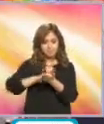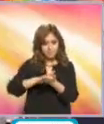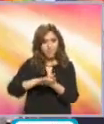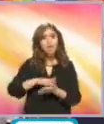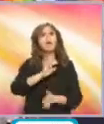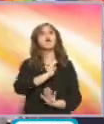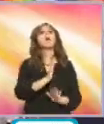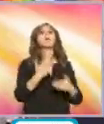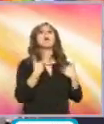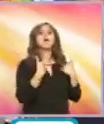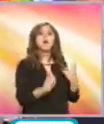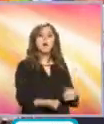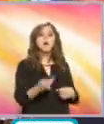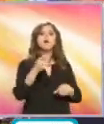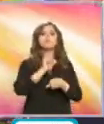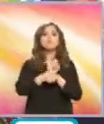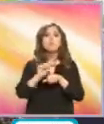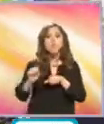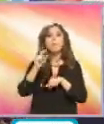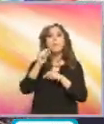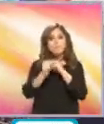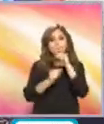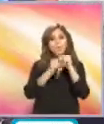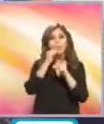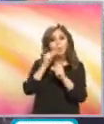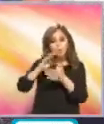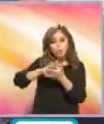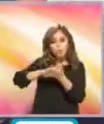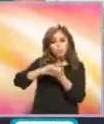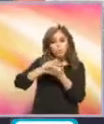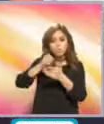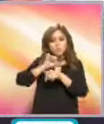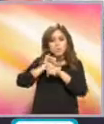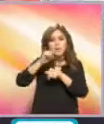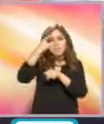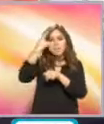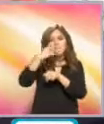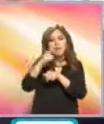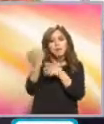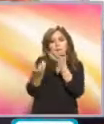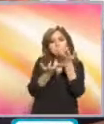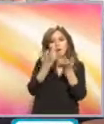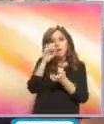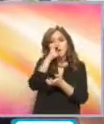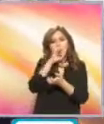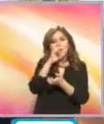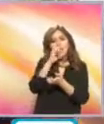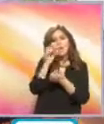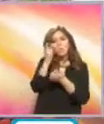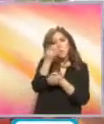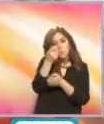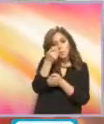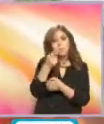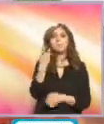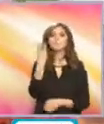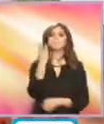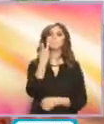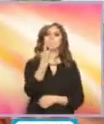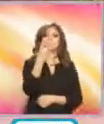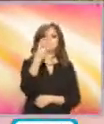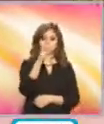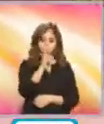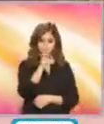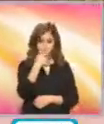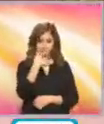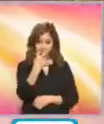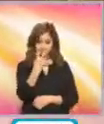suavecita la cosa. poquitito aceite nomás para que no se pegue Es y a una correcto. temperatura buena. Es correcto. Ok, vamos a comenzar con esto. ¿Cómo vamos,